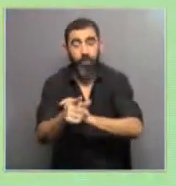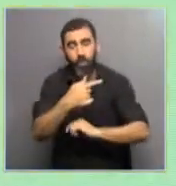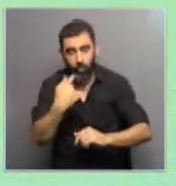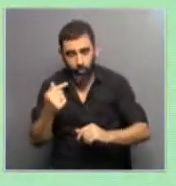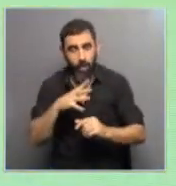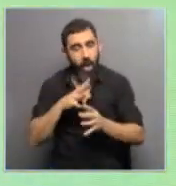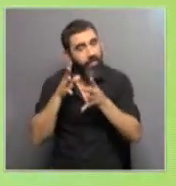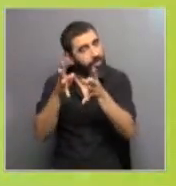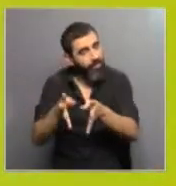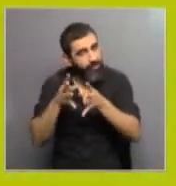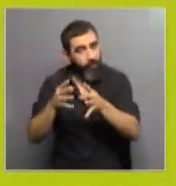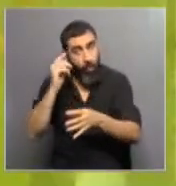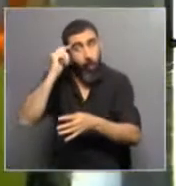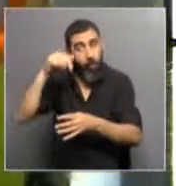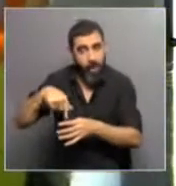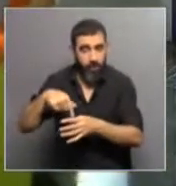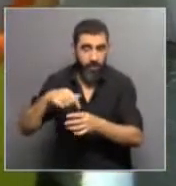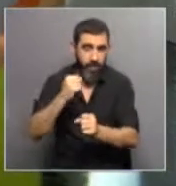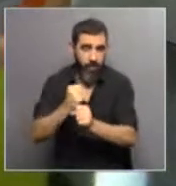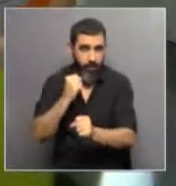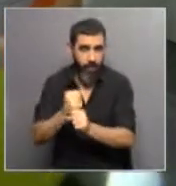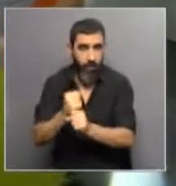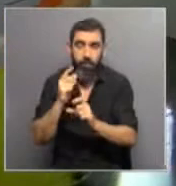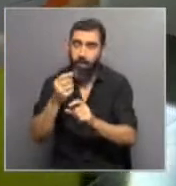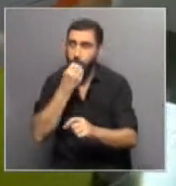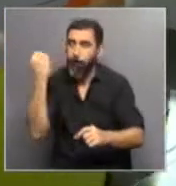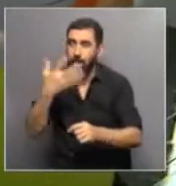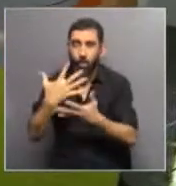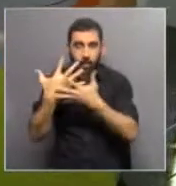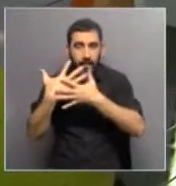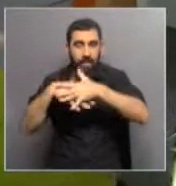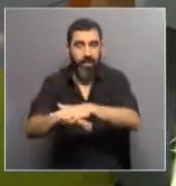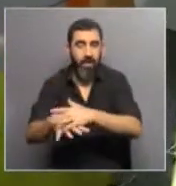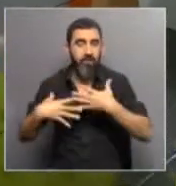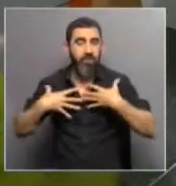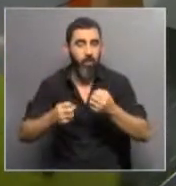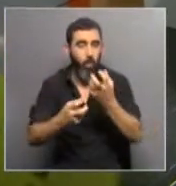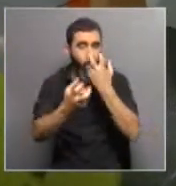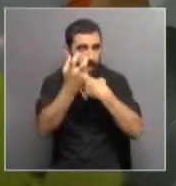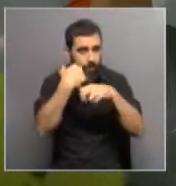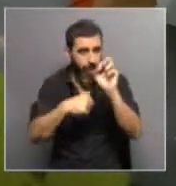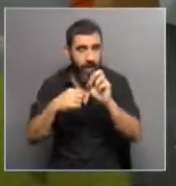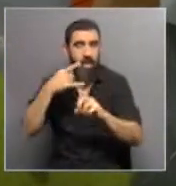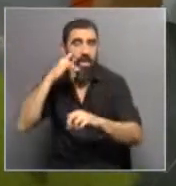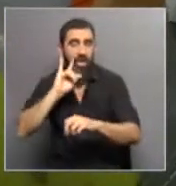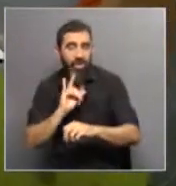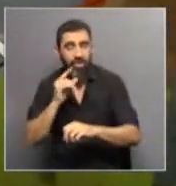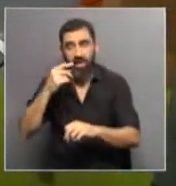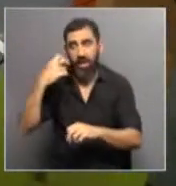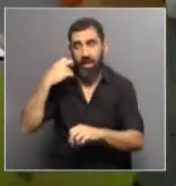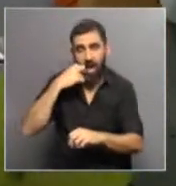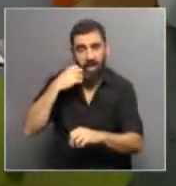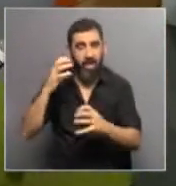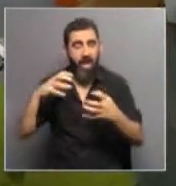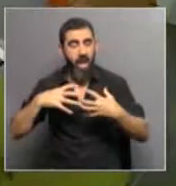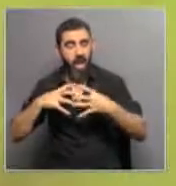tenemos como un desafío en nuestro plan estratégico. Tenemos que integrar de mejor manera la salud animal en lo que es lechería, carne y lana. También trabajar